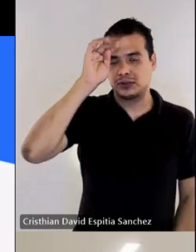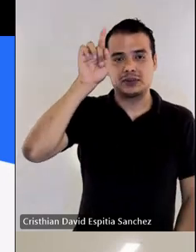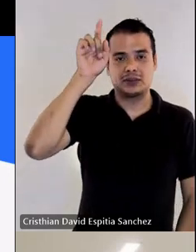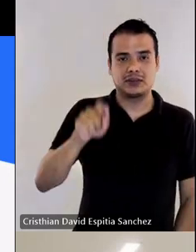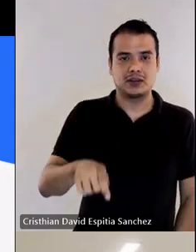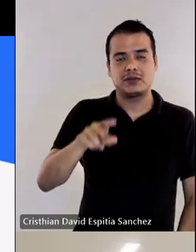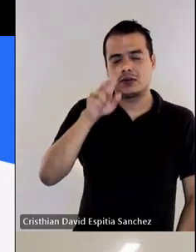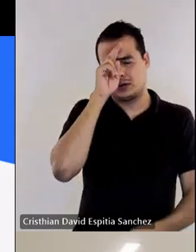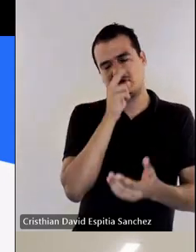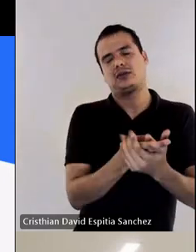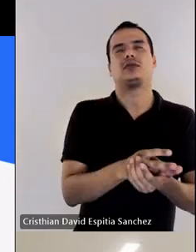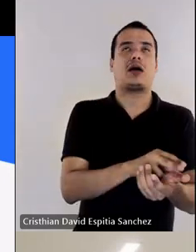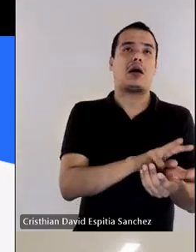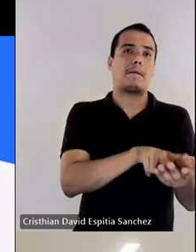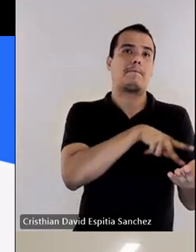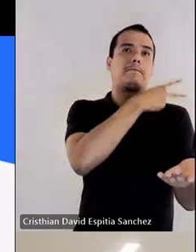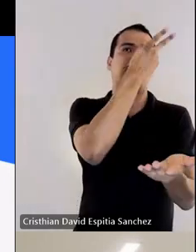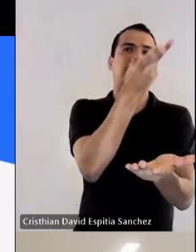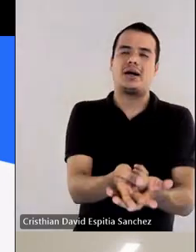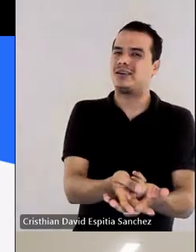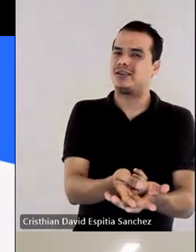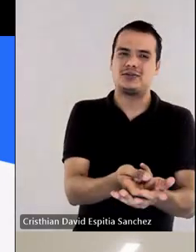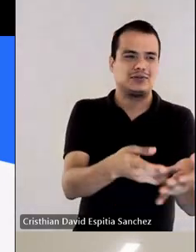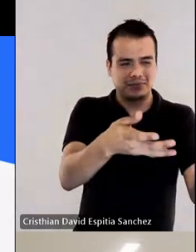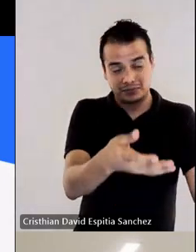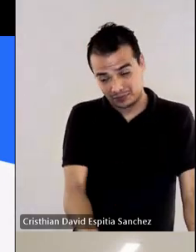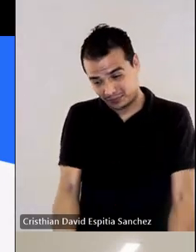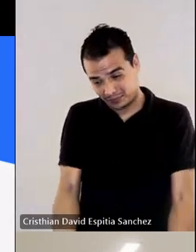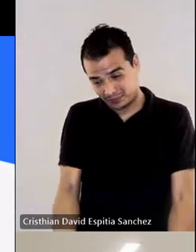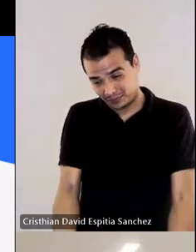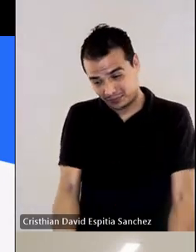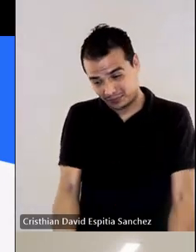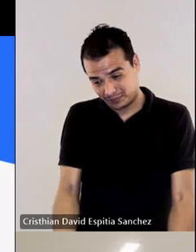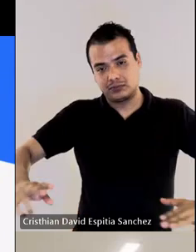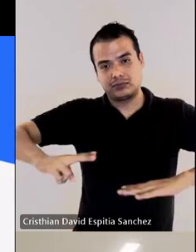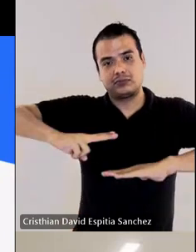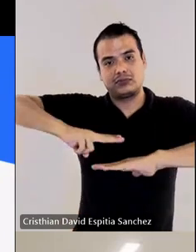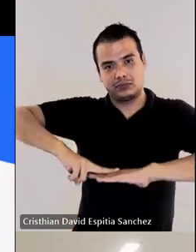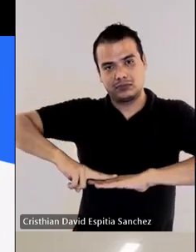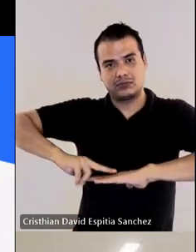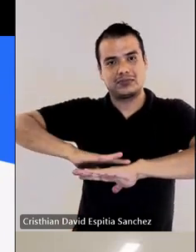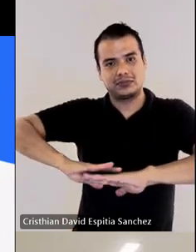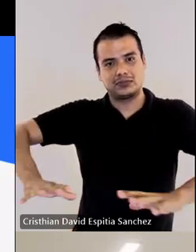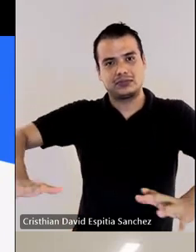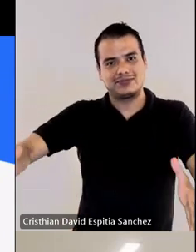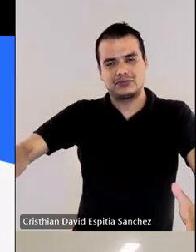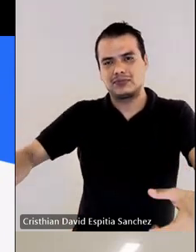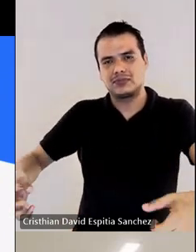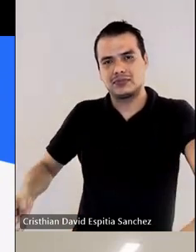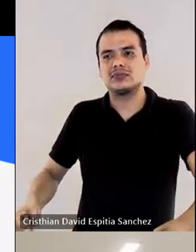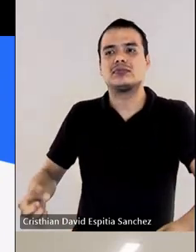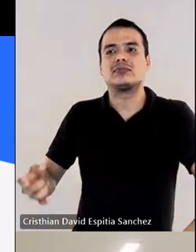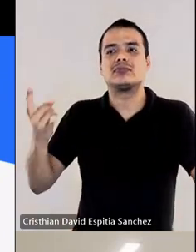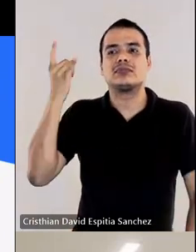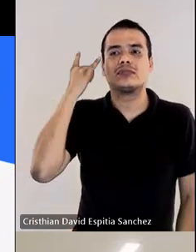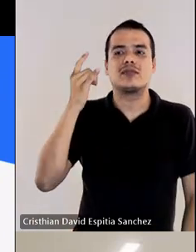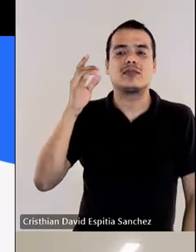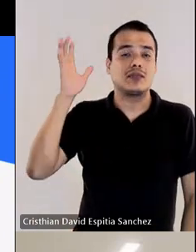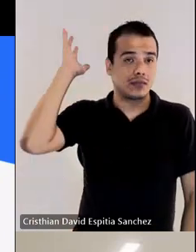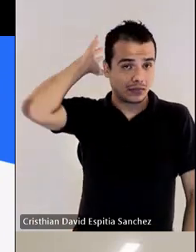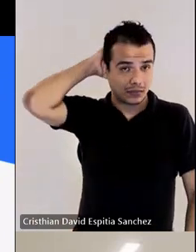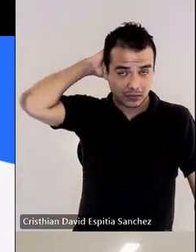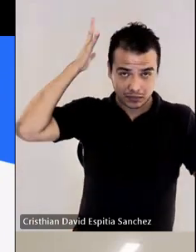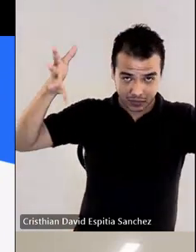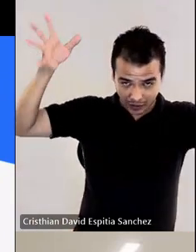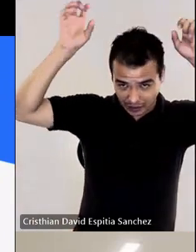al piso. Entonces, en lo posible recogerlo, pues ayudarlo a acostar más bien. Y hay que colocarle rápidamente algo que proteja su cabeza